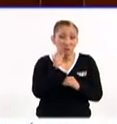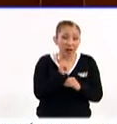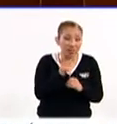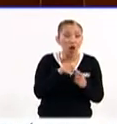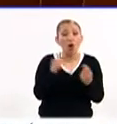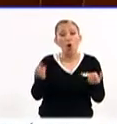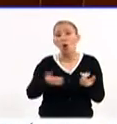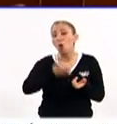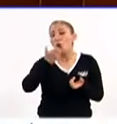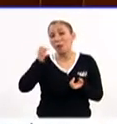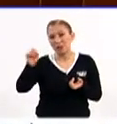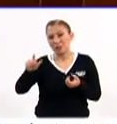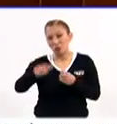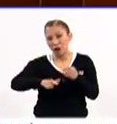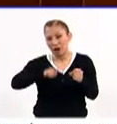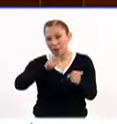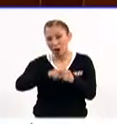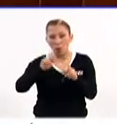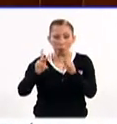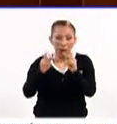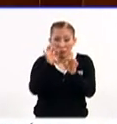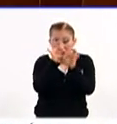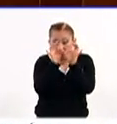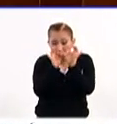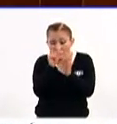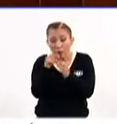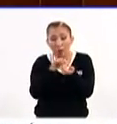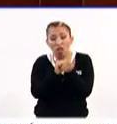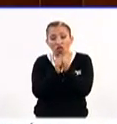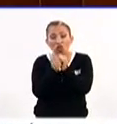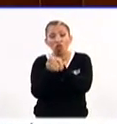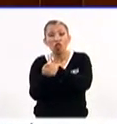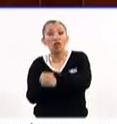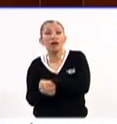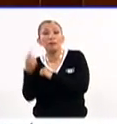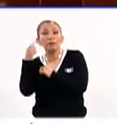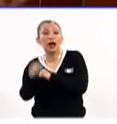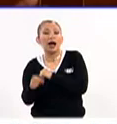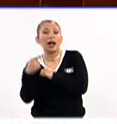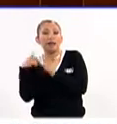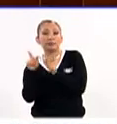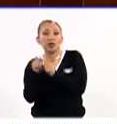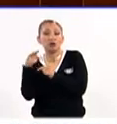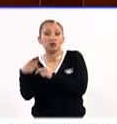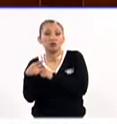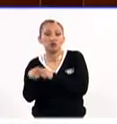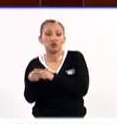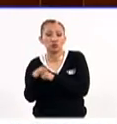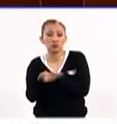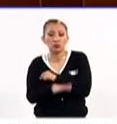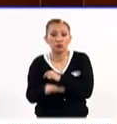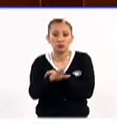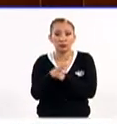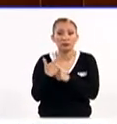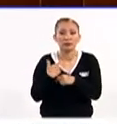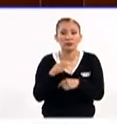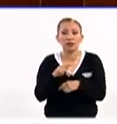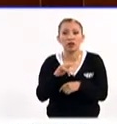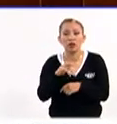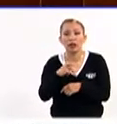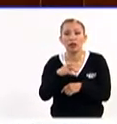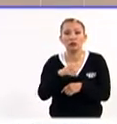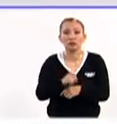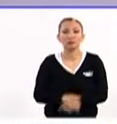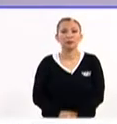la adaptación de esos organismos creando rutas metabólicas para la síntesis de sus propios compuestos